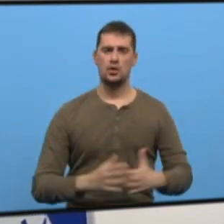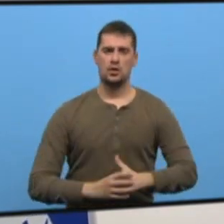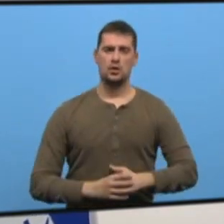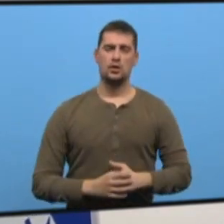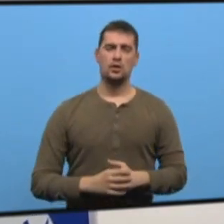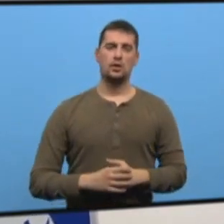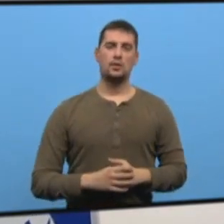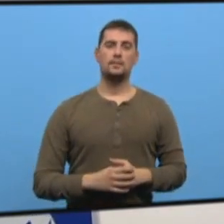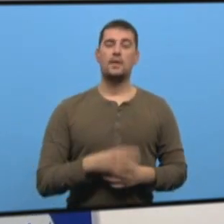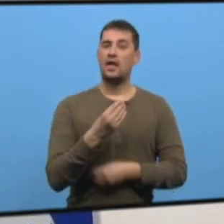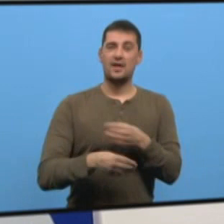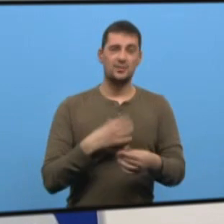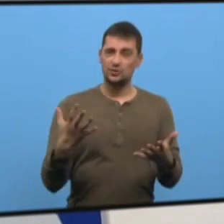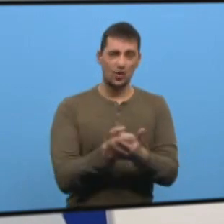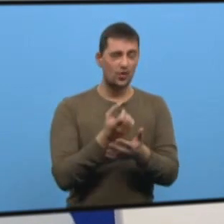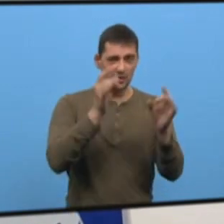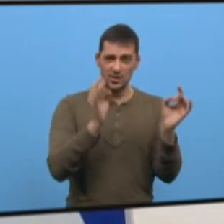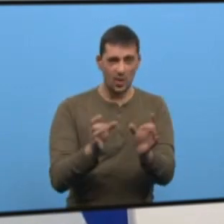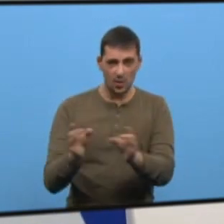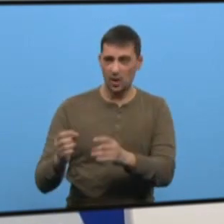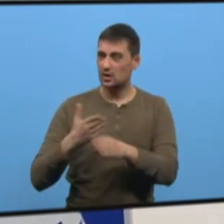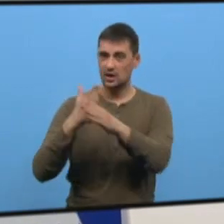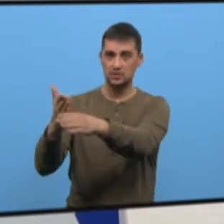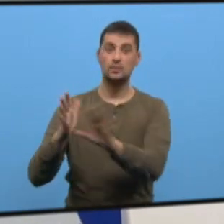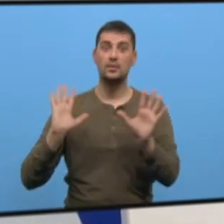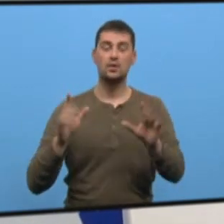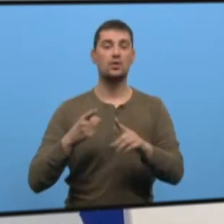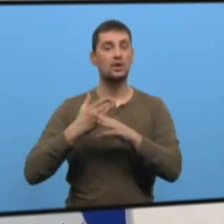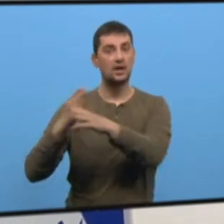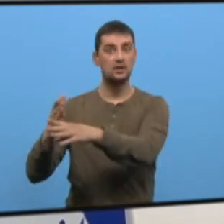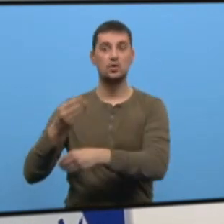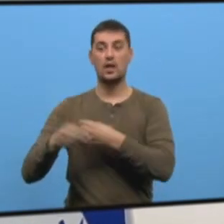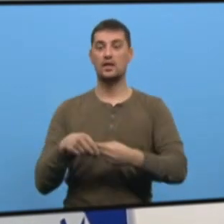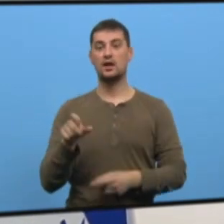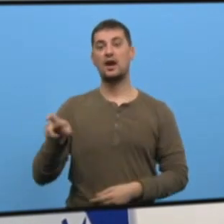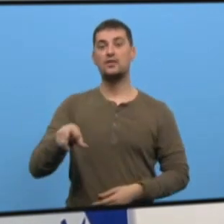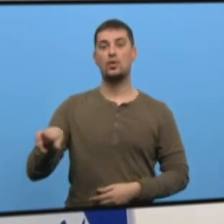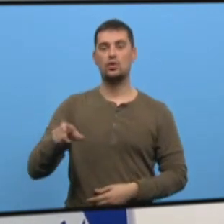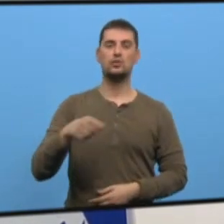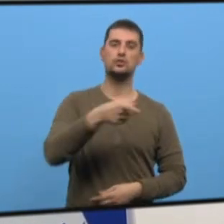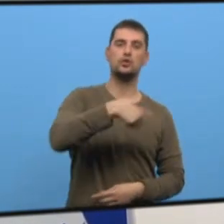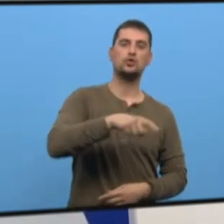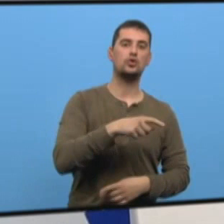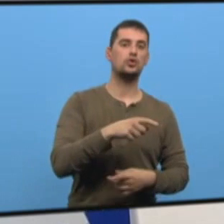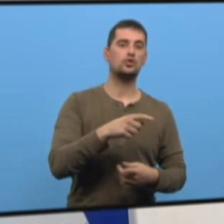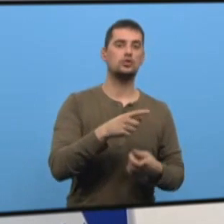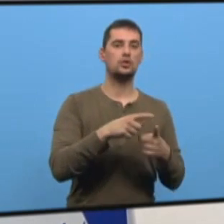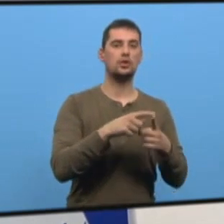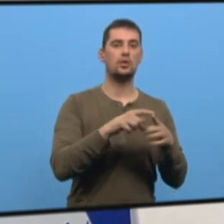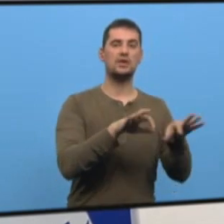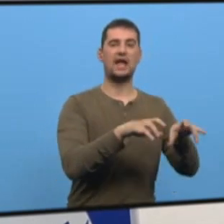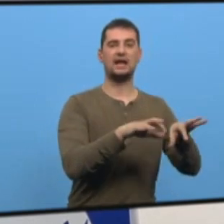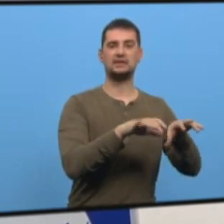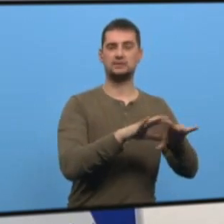entonces hacemos todo o sea es todo igual que los demá solo dem fan con ratón noos queer a través de combinación